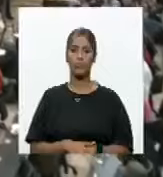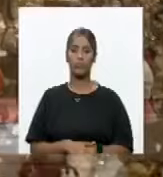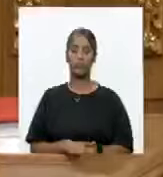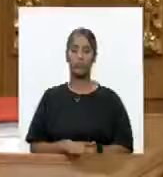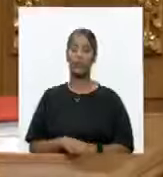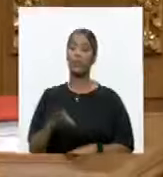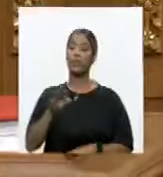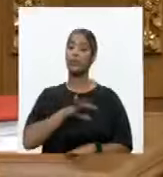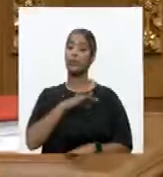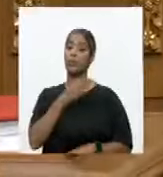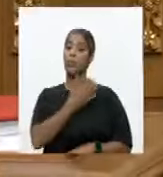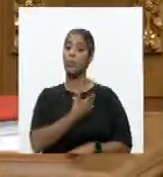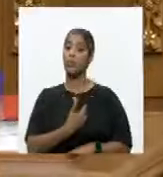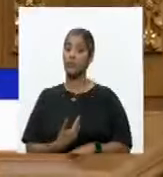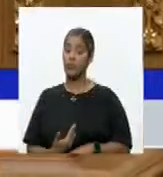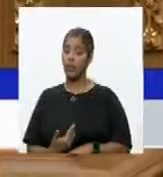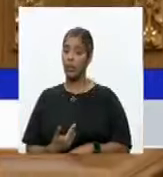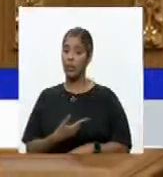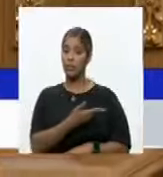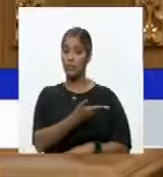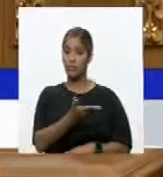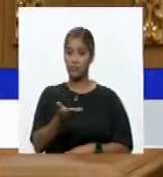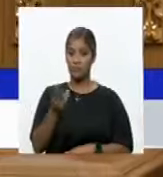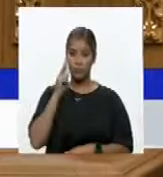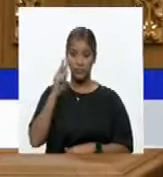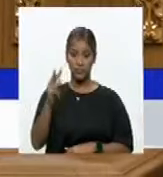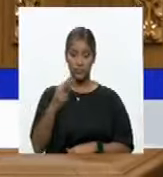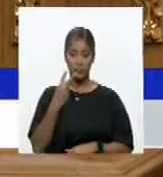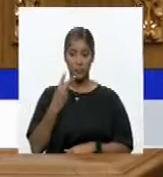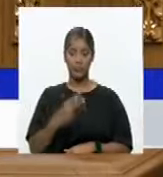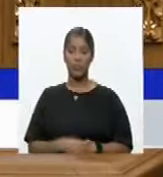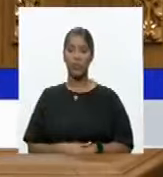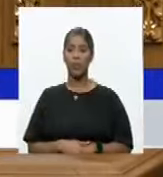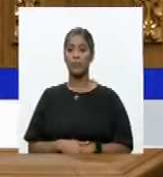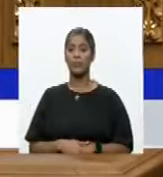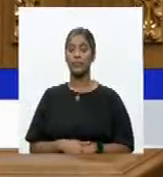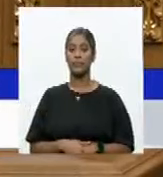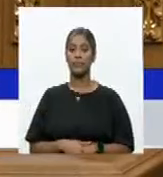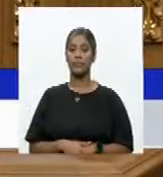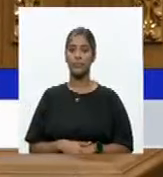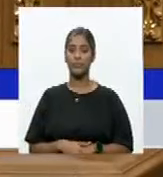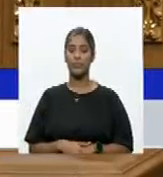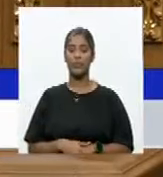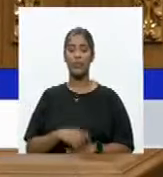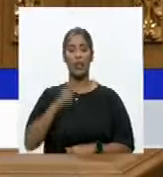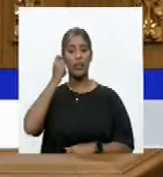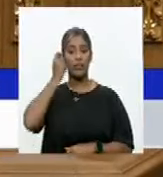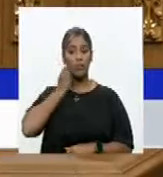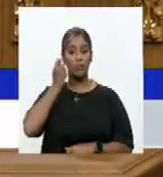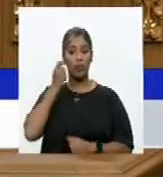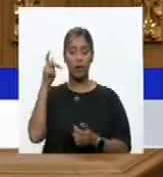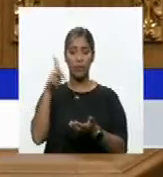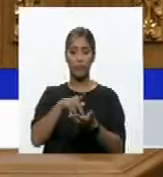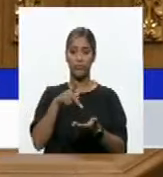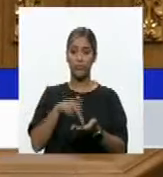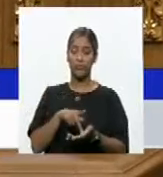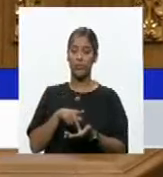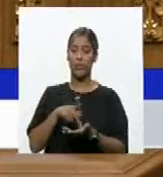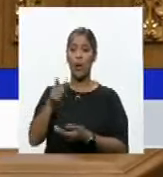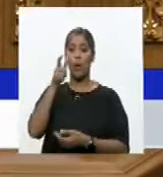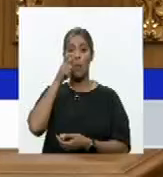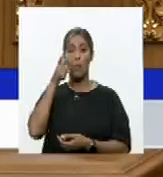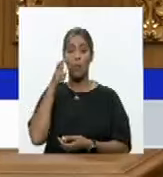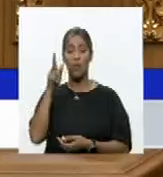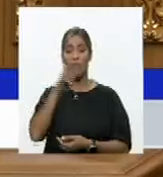Señor presidente, junta directiva, compañeros, compañeras diputados, diputadas, pueblo de Venezuela que